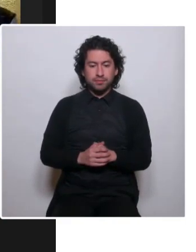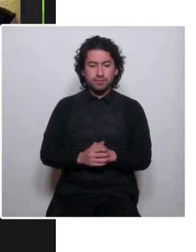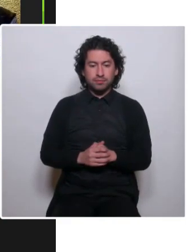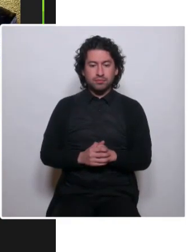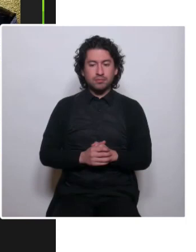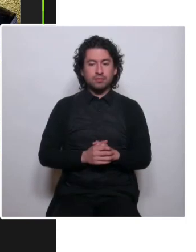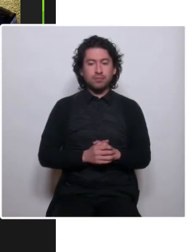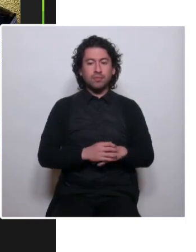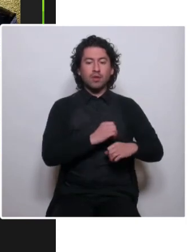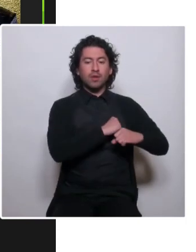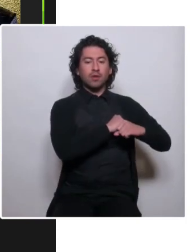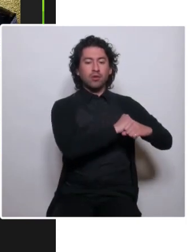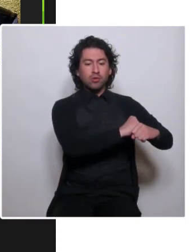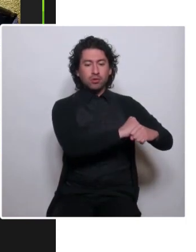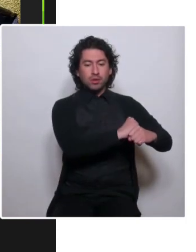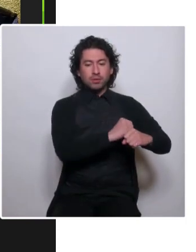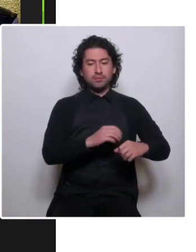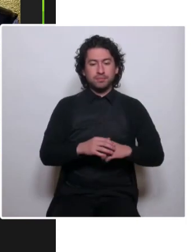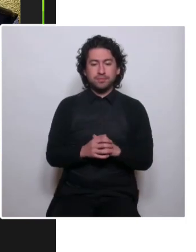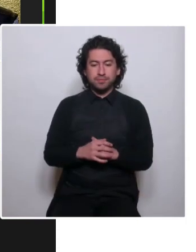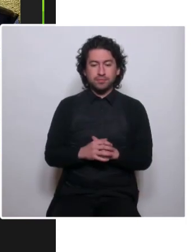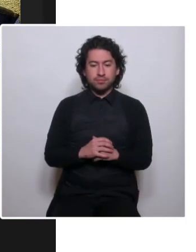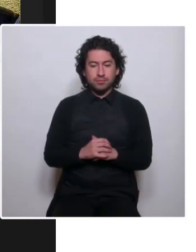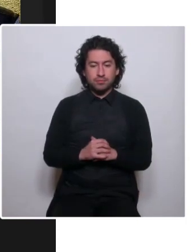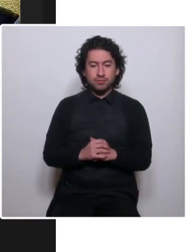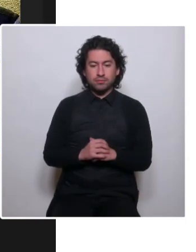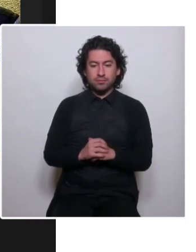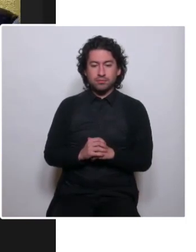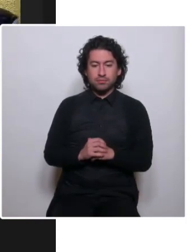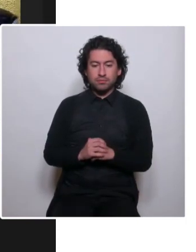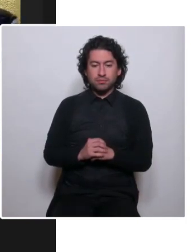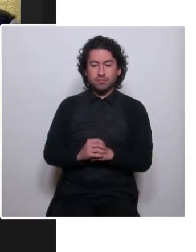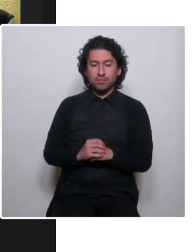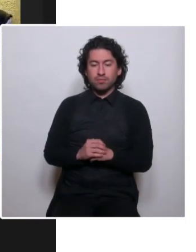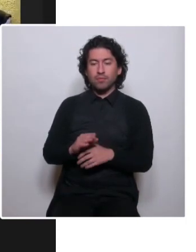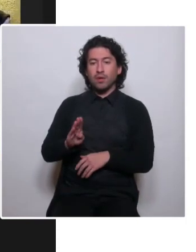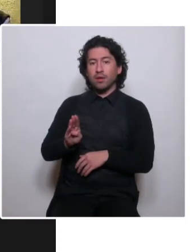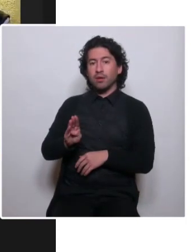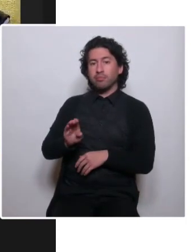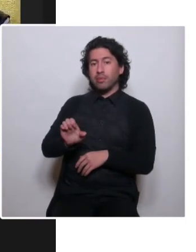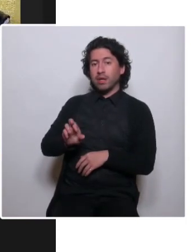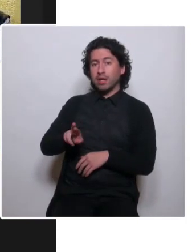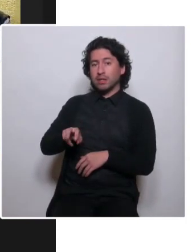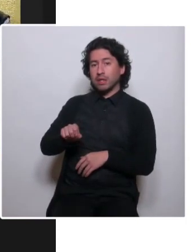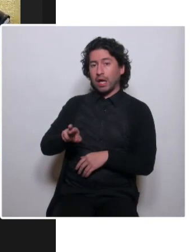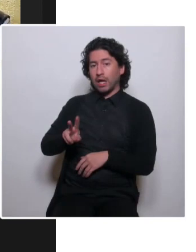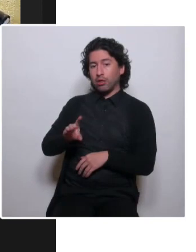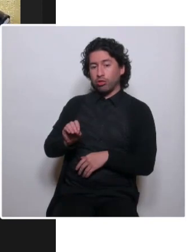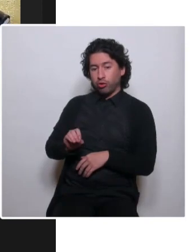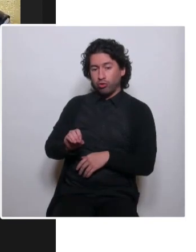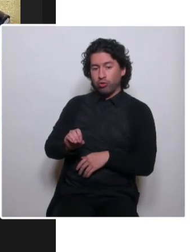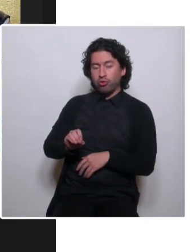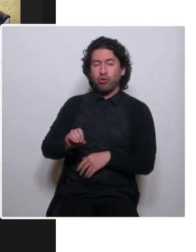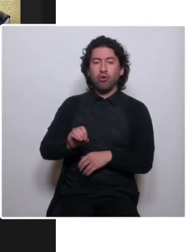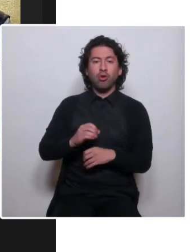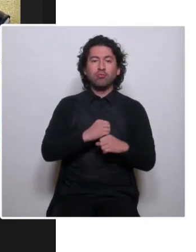En contra, señor secretario. Convencional Bernardo de la Maza. En contra, señor